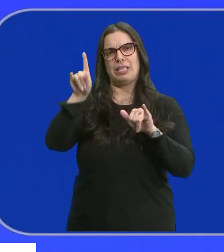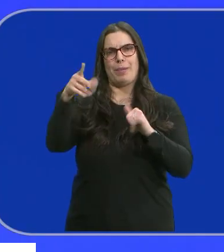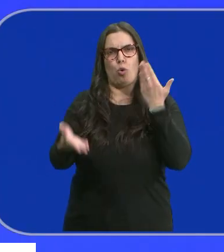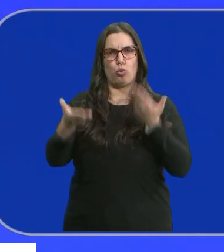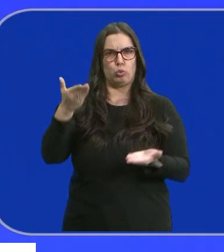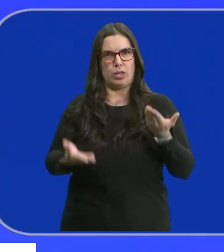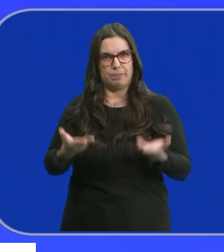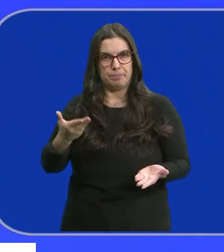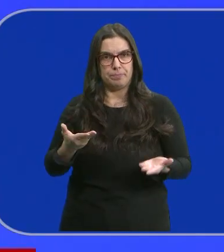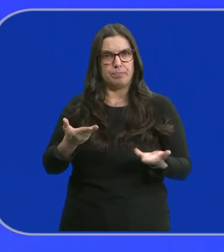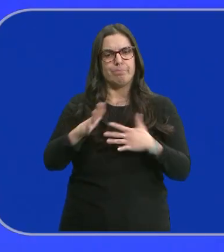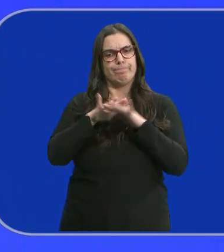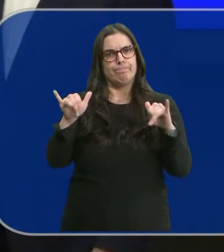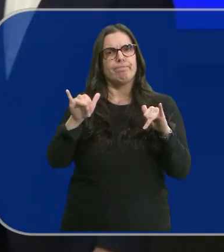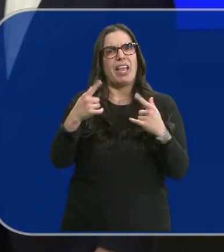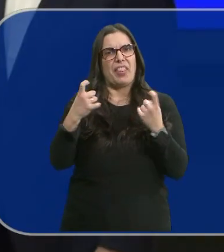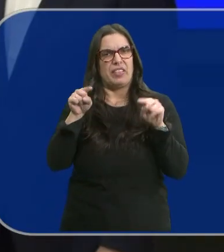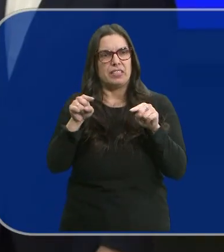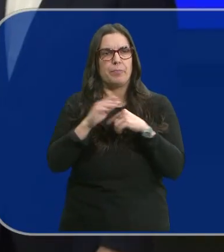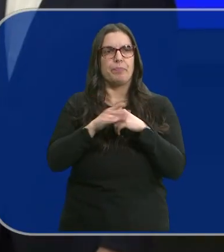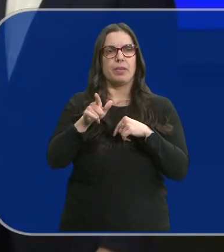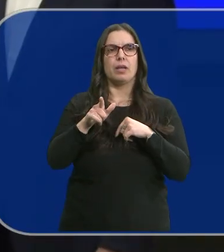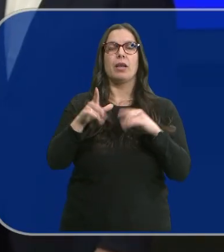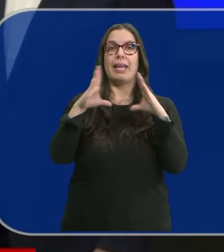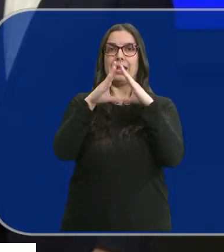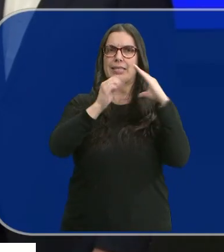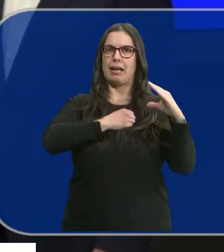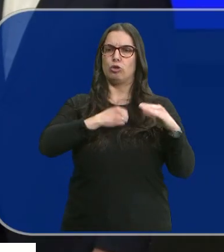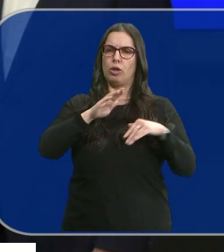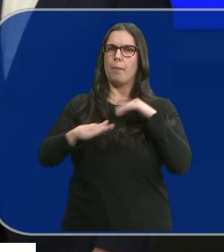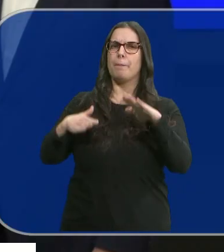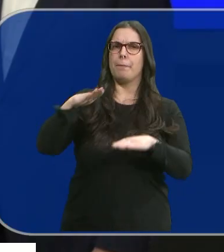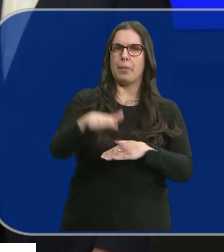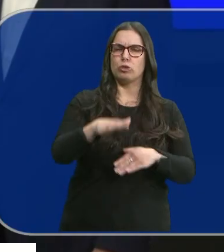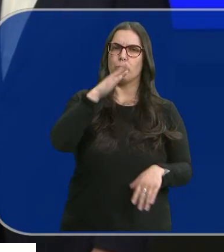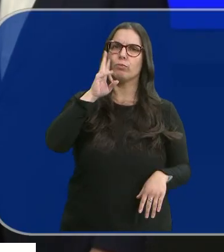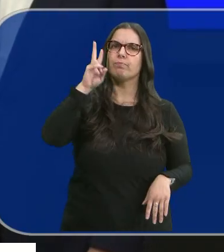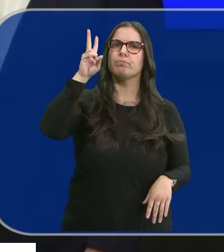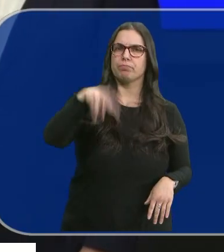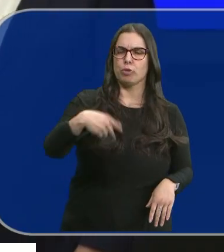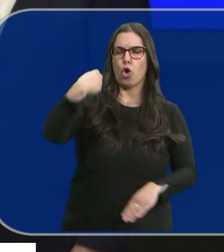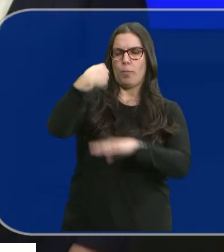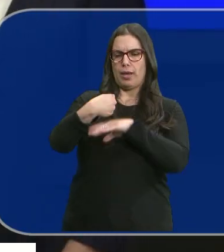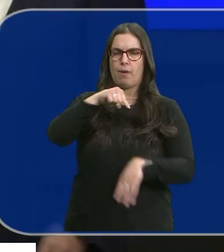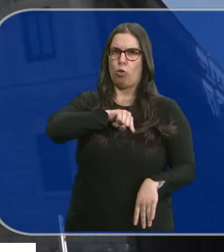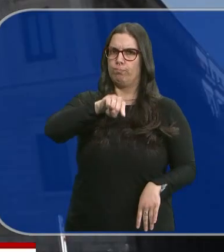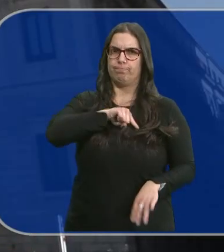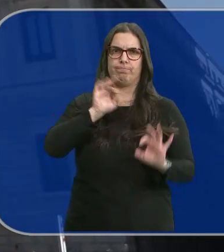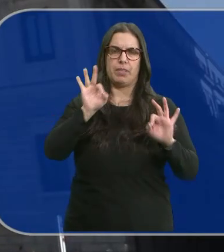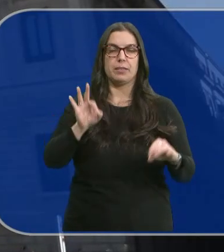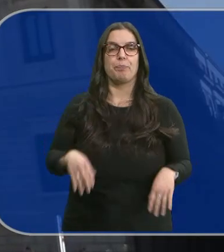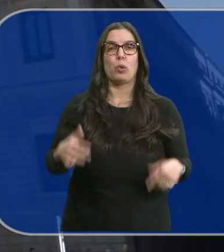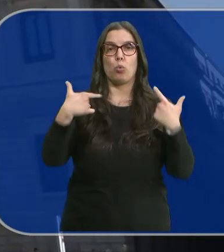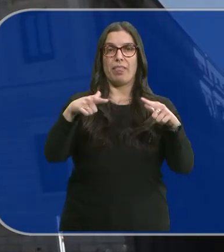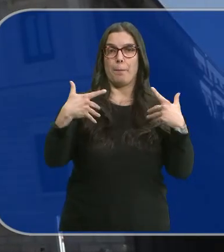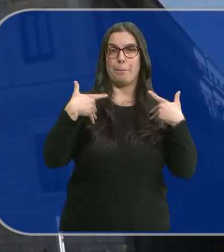justa, una reparación necesaria. Este paso le da a la Iglesia Católica desde el reconocimiento de una obligación moral. La unidad